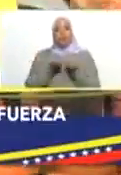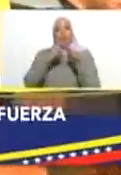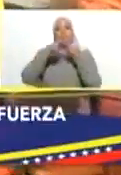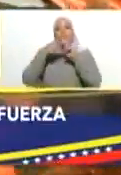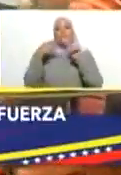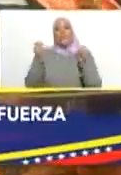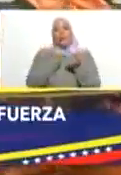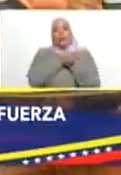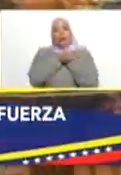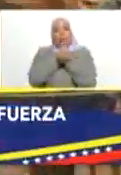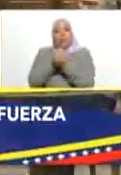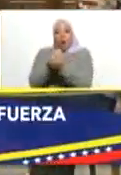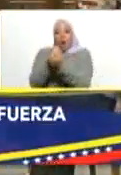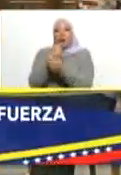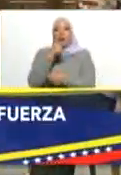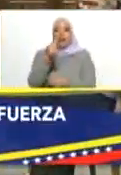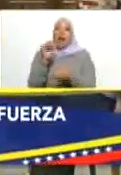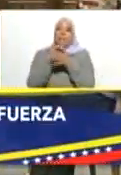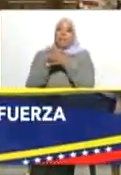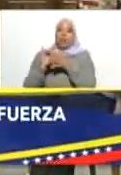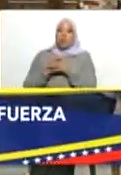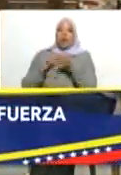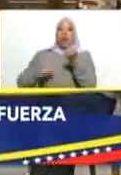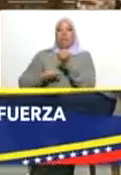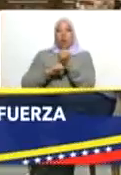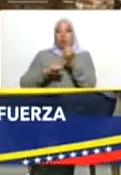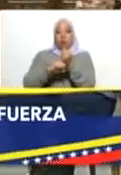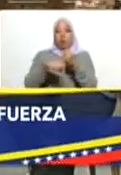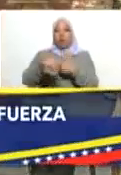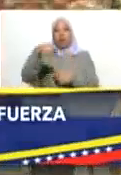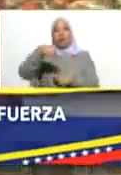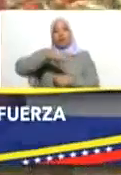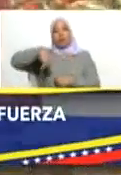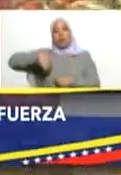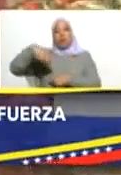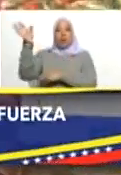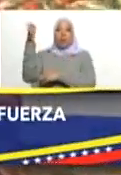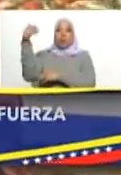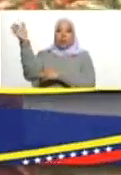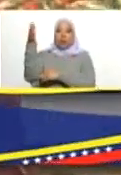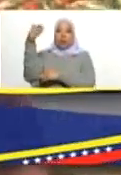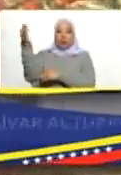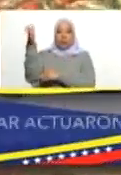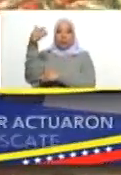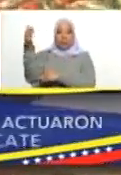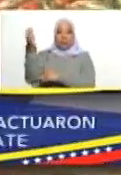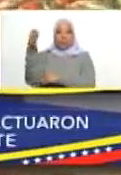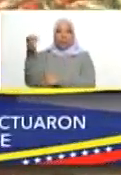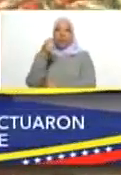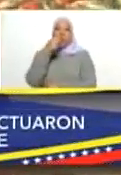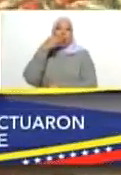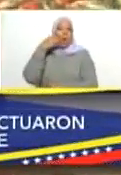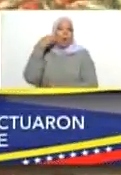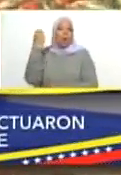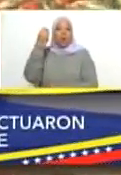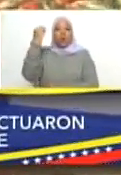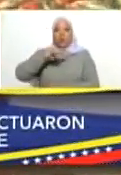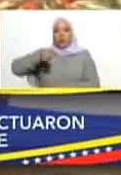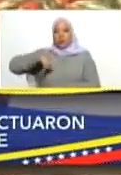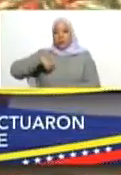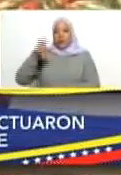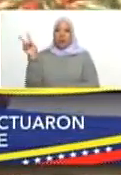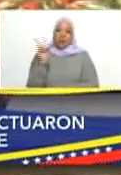de amor, con espíritu de solidaridad y cooperación. Allí estuvo nuestra bandera. Qué orgulloso se siente uno de